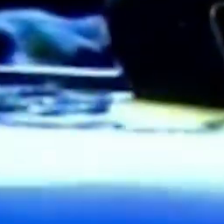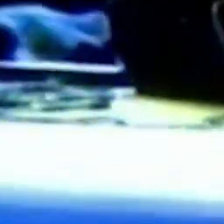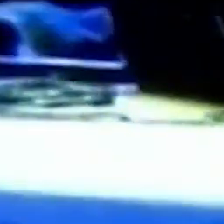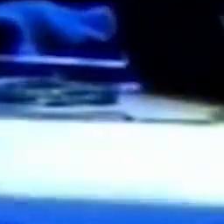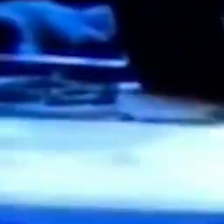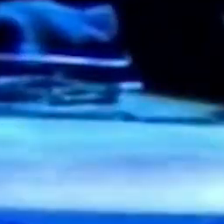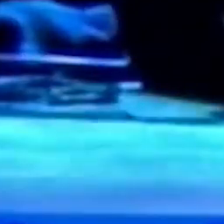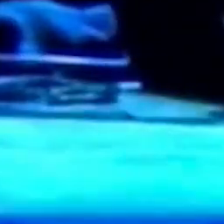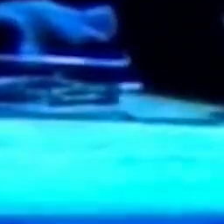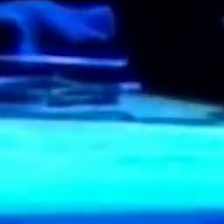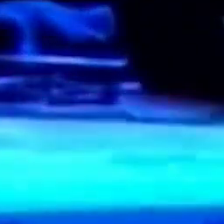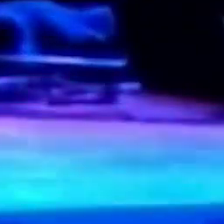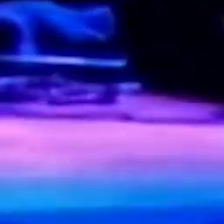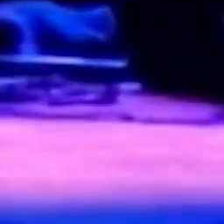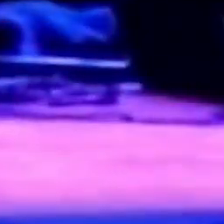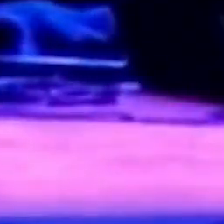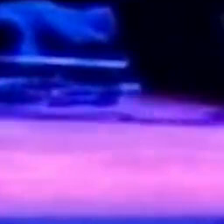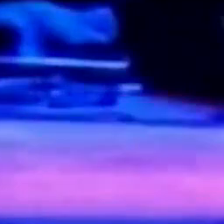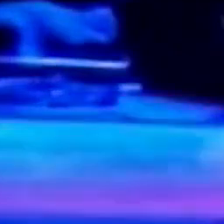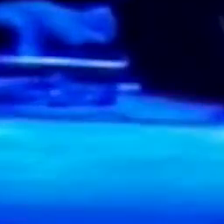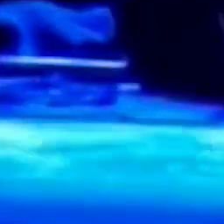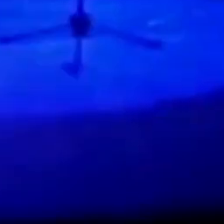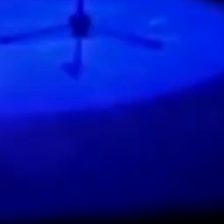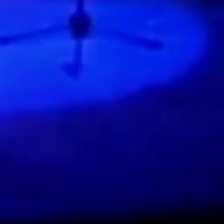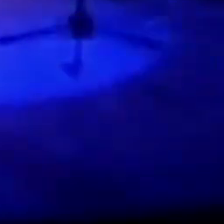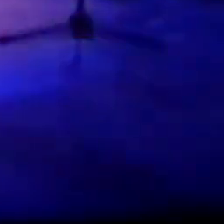Llevo arrastrando un enojo, le da.